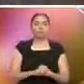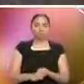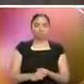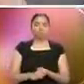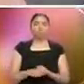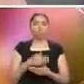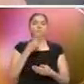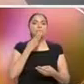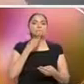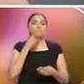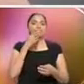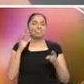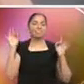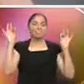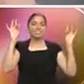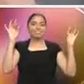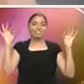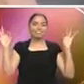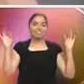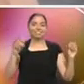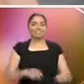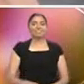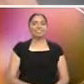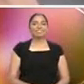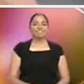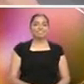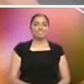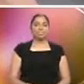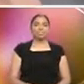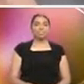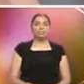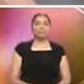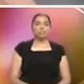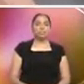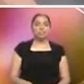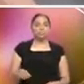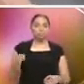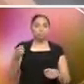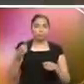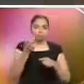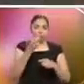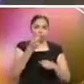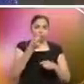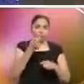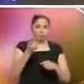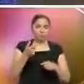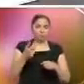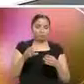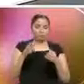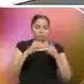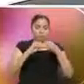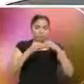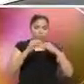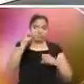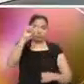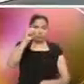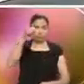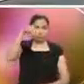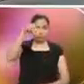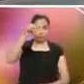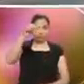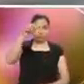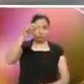¿Sí? Es miel de abeja. Miel de abeja, sí. Vamos a ponerle aquí un poquito del amaranto.